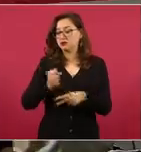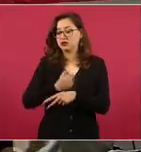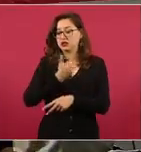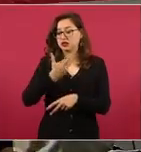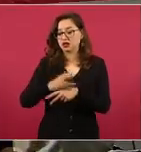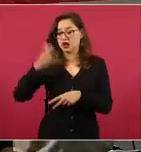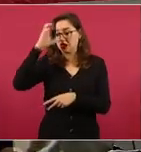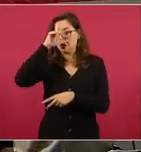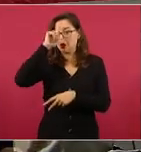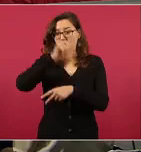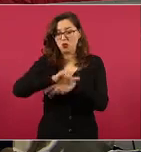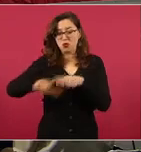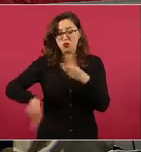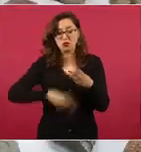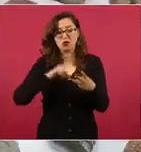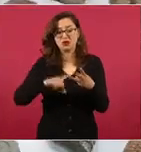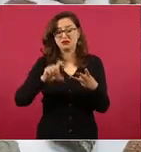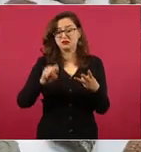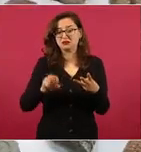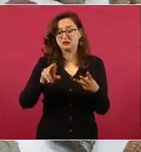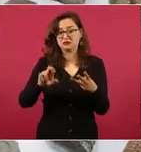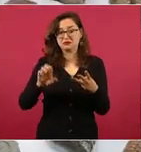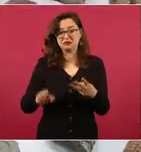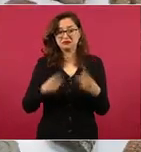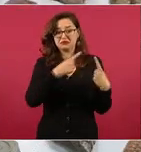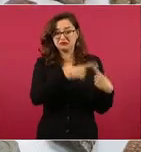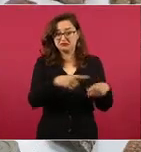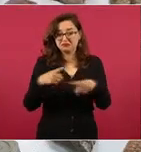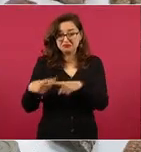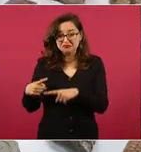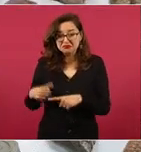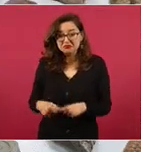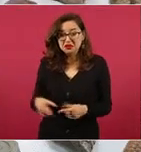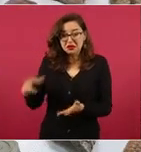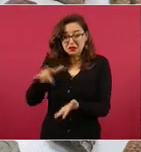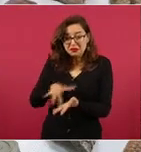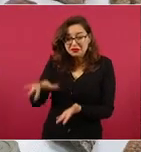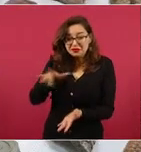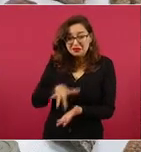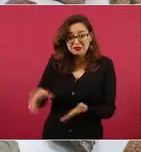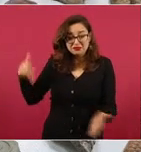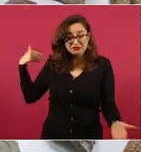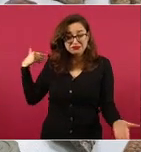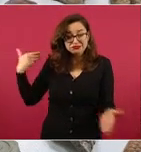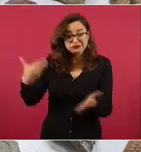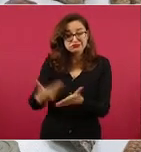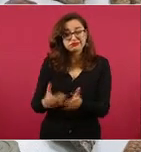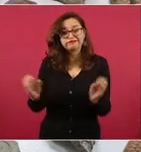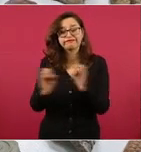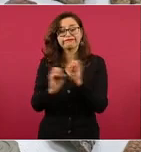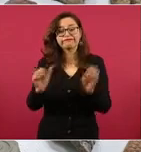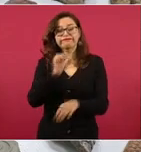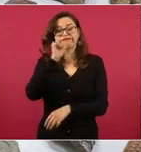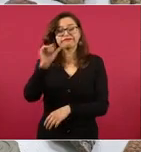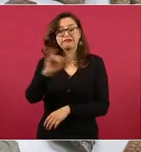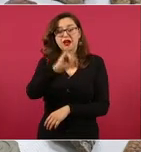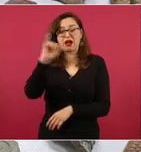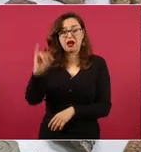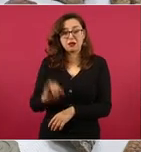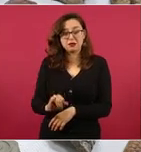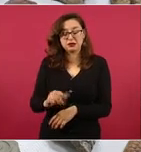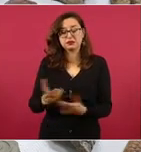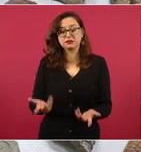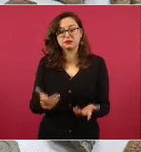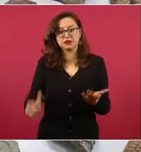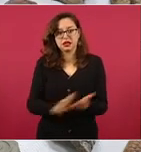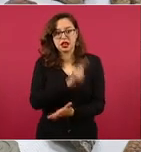las instituciones gubernamentales para cumplir con la misión que nos plantea la ley de la